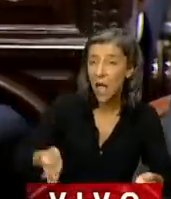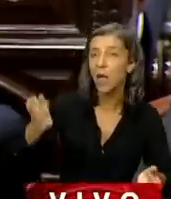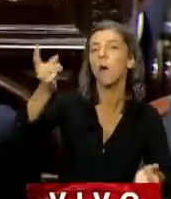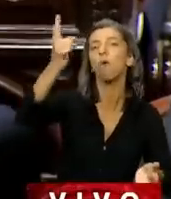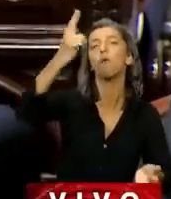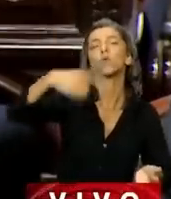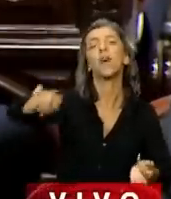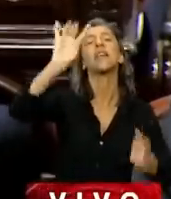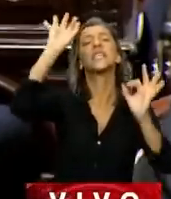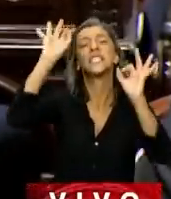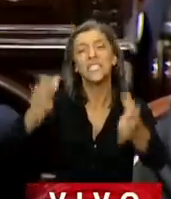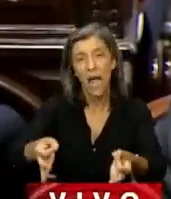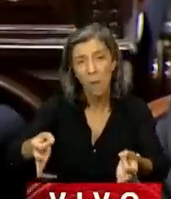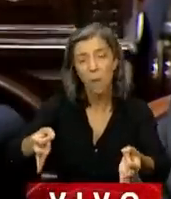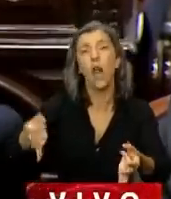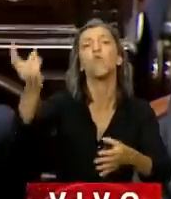van a tener,